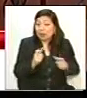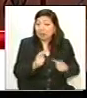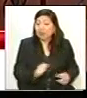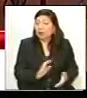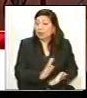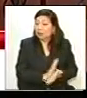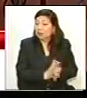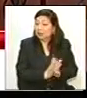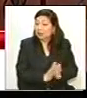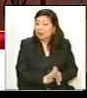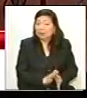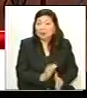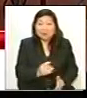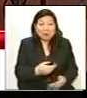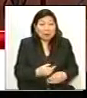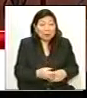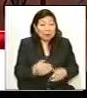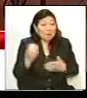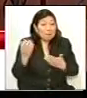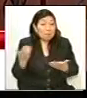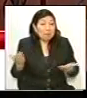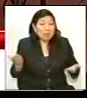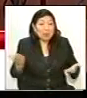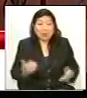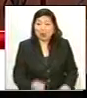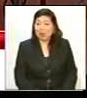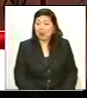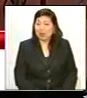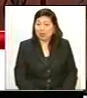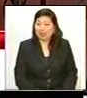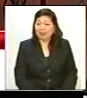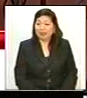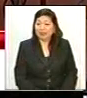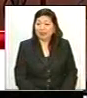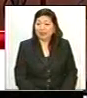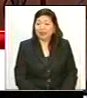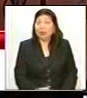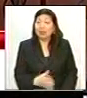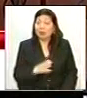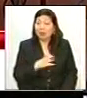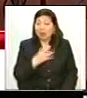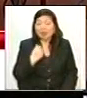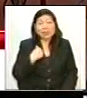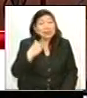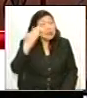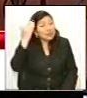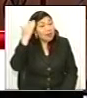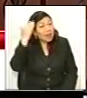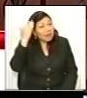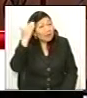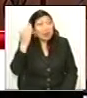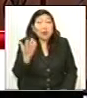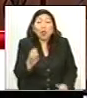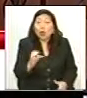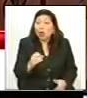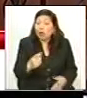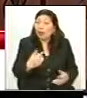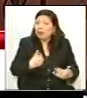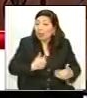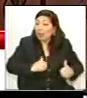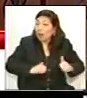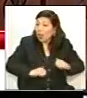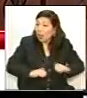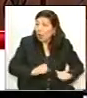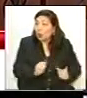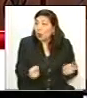no se direccionaron bien, nos inundamos en Piura. Entonces, quisiéramos saber si la Contraloría ha actuado sobre